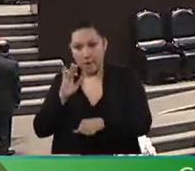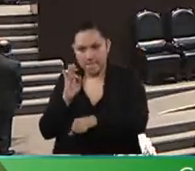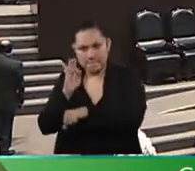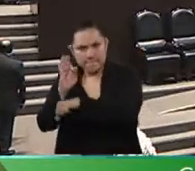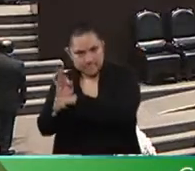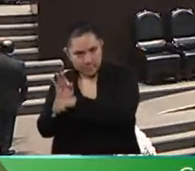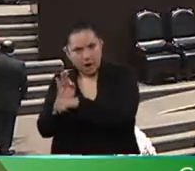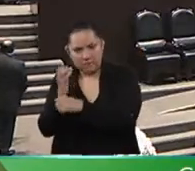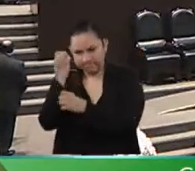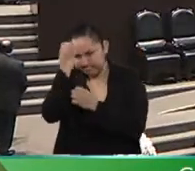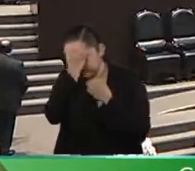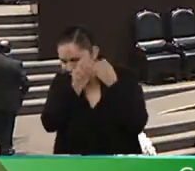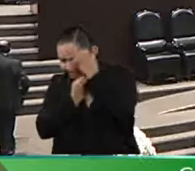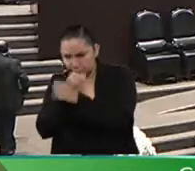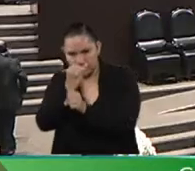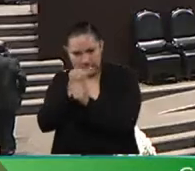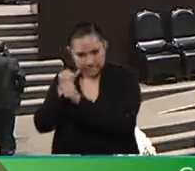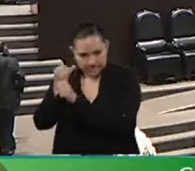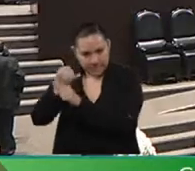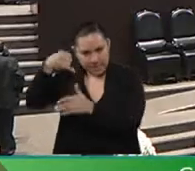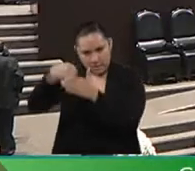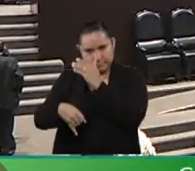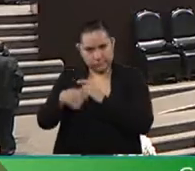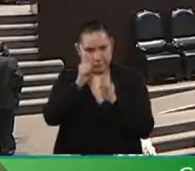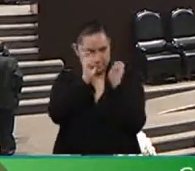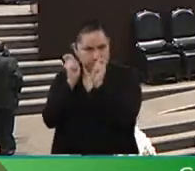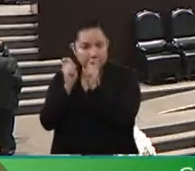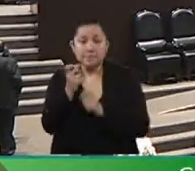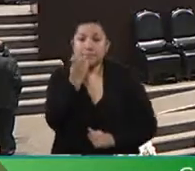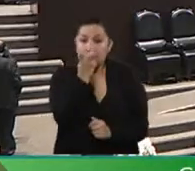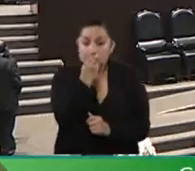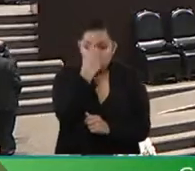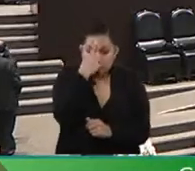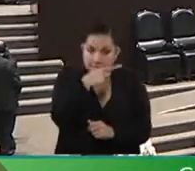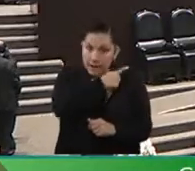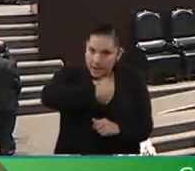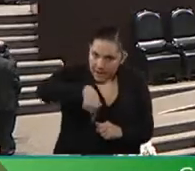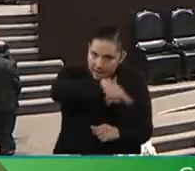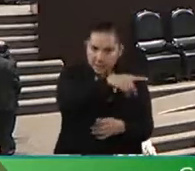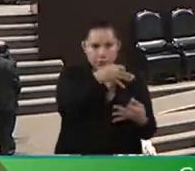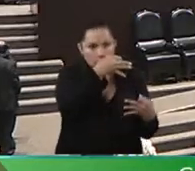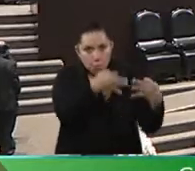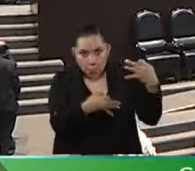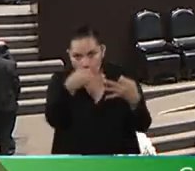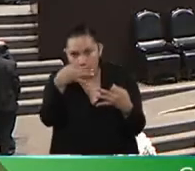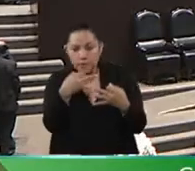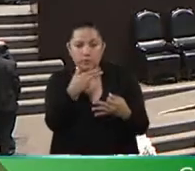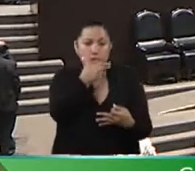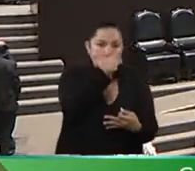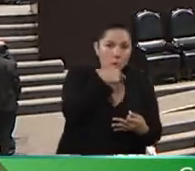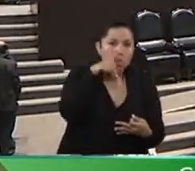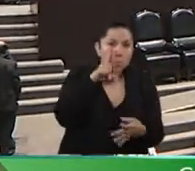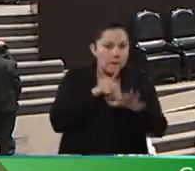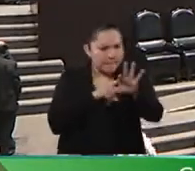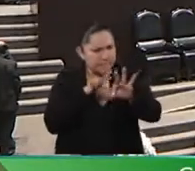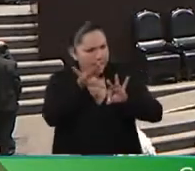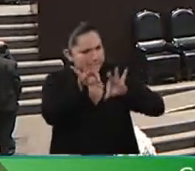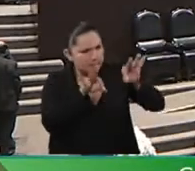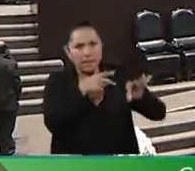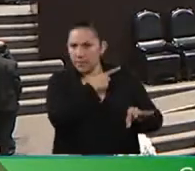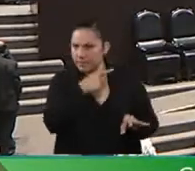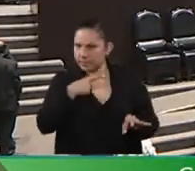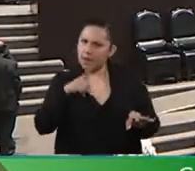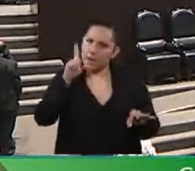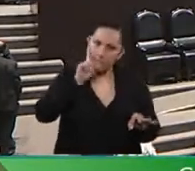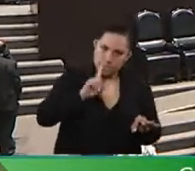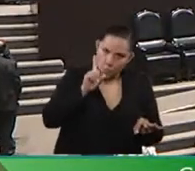instituto en la organización y desarrollo de la elección de juezas y de jueces garantizando la inclusión equitativa de mujeres en todo el